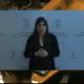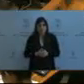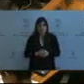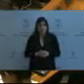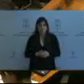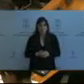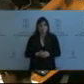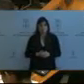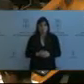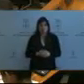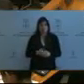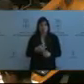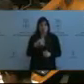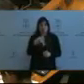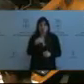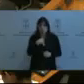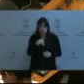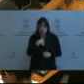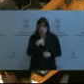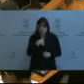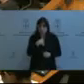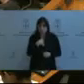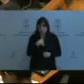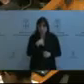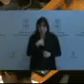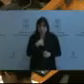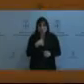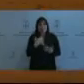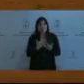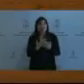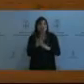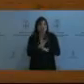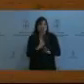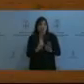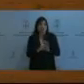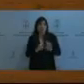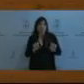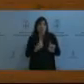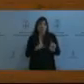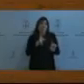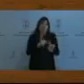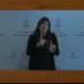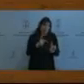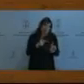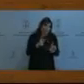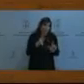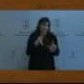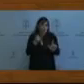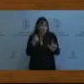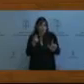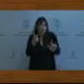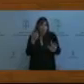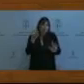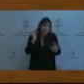la buena intención de la proposición, no de ley, pero sí merece la pena